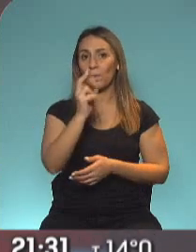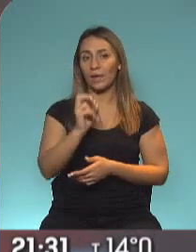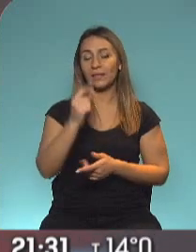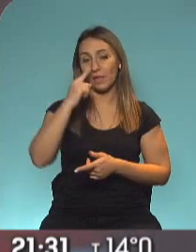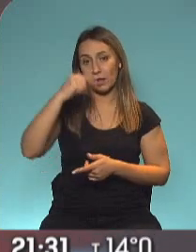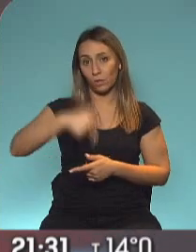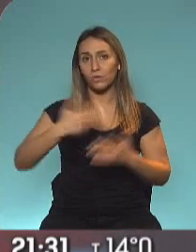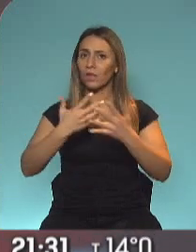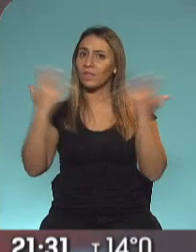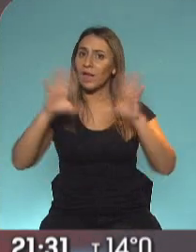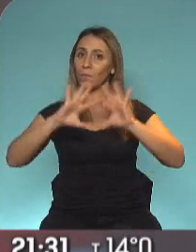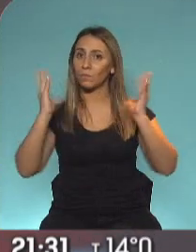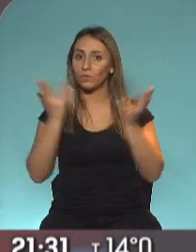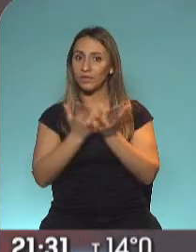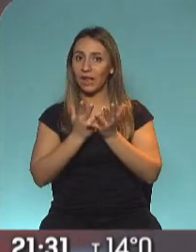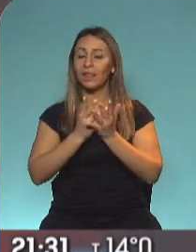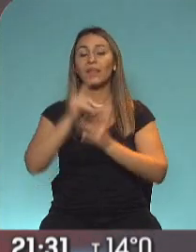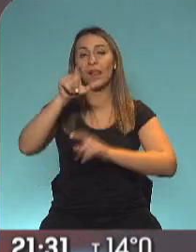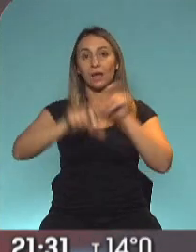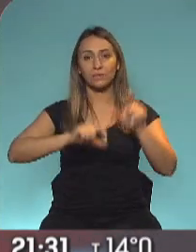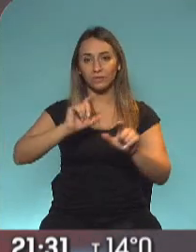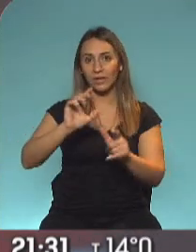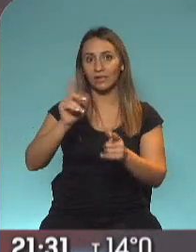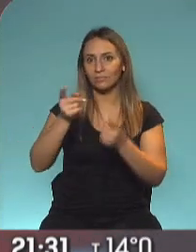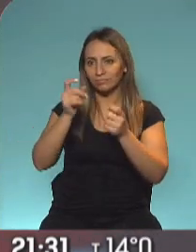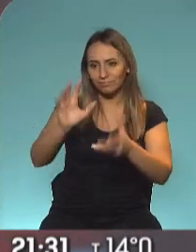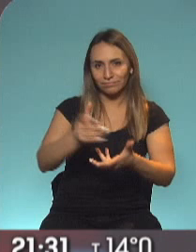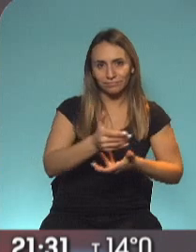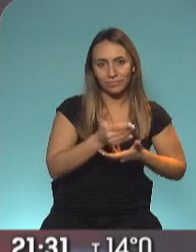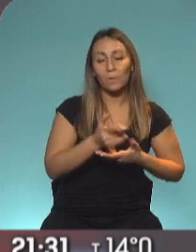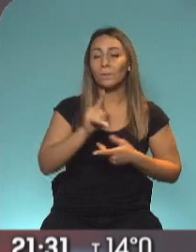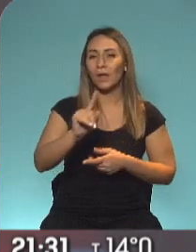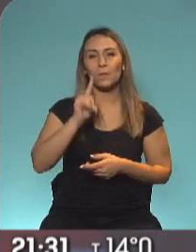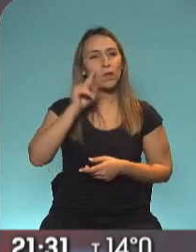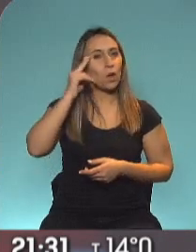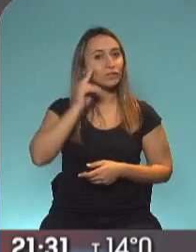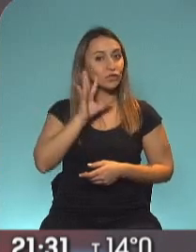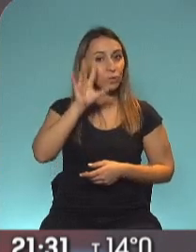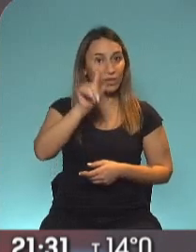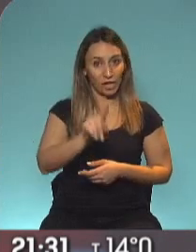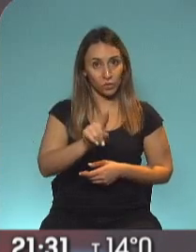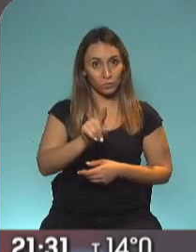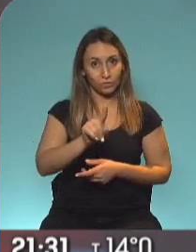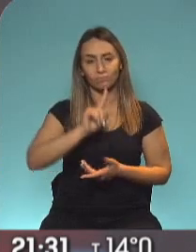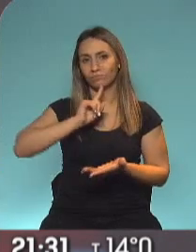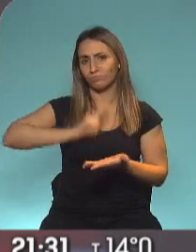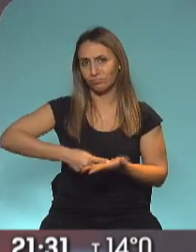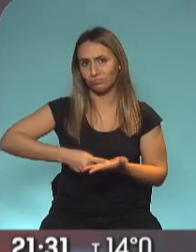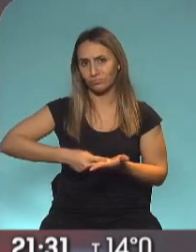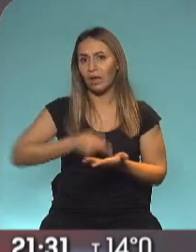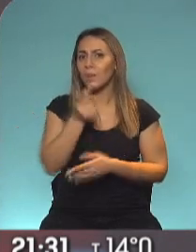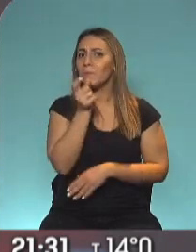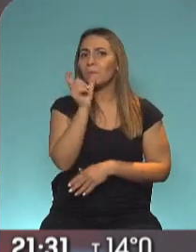Mundial del Refugiado. Pero medio siglo antes, en 1951, se definió el concepto